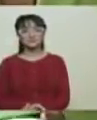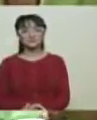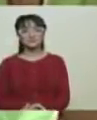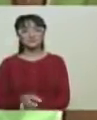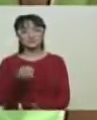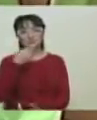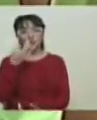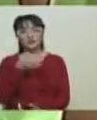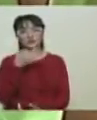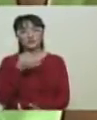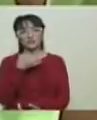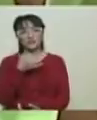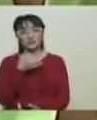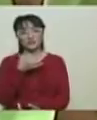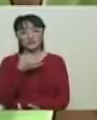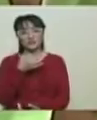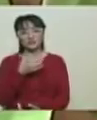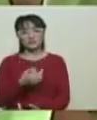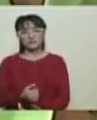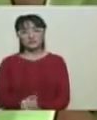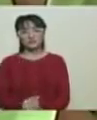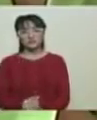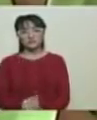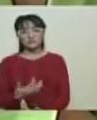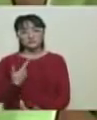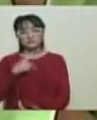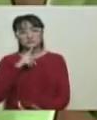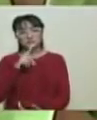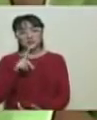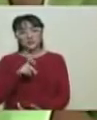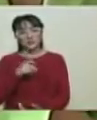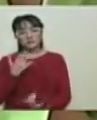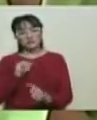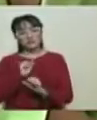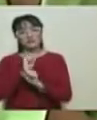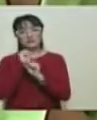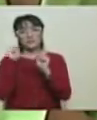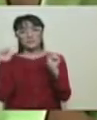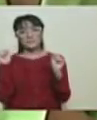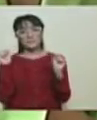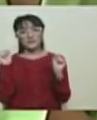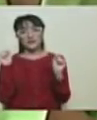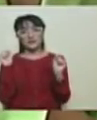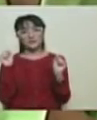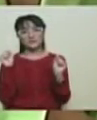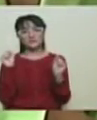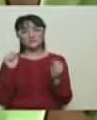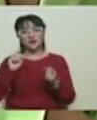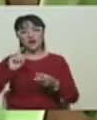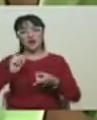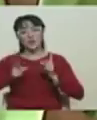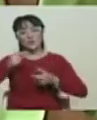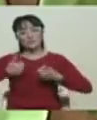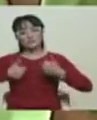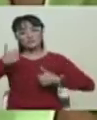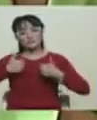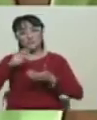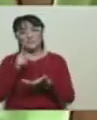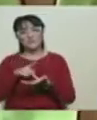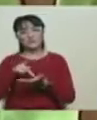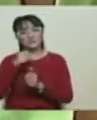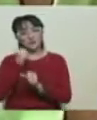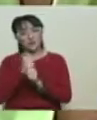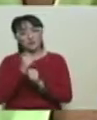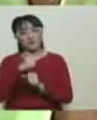Buenas tardes, señor presidente. Quería consultarle porque desde tempranas horas se han pronunciado algunos candidatos que participan en esta